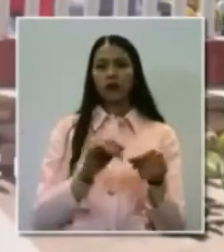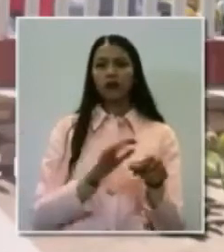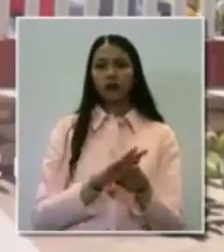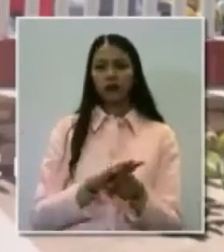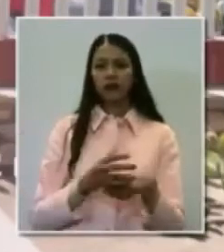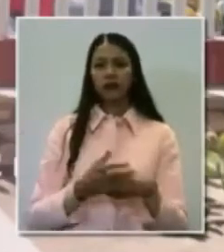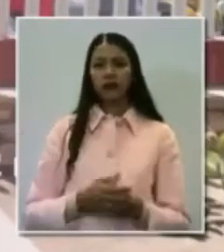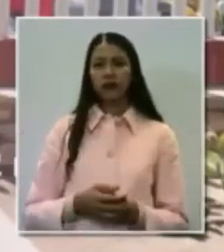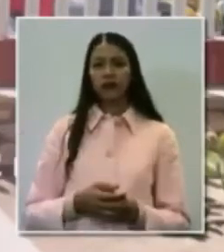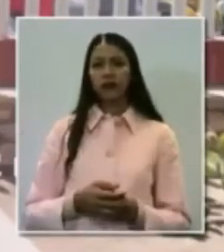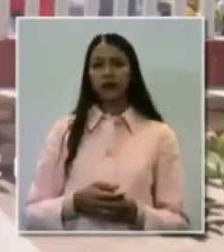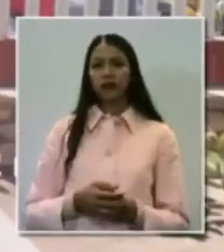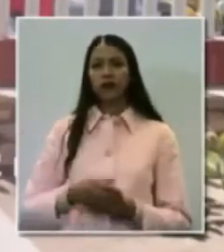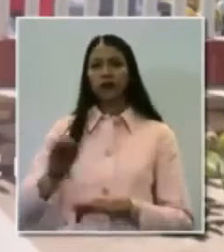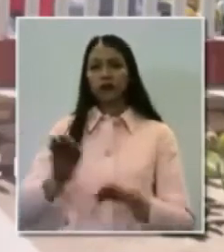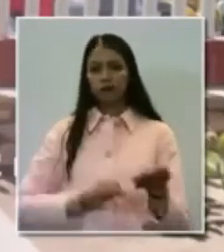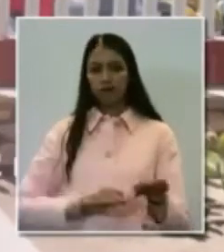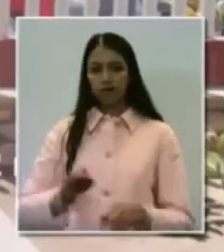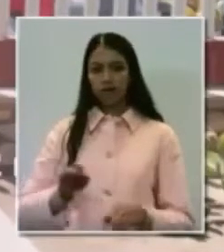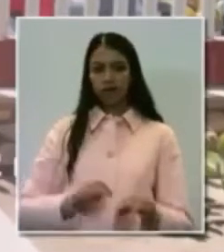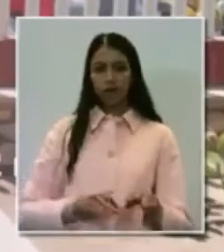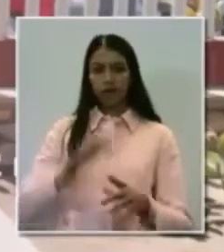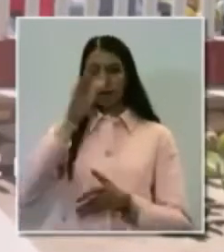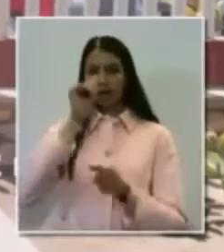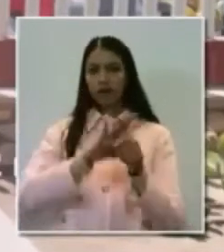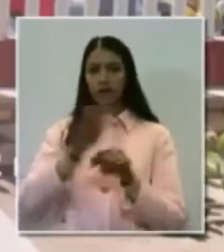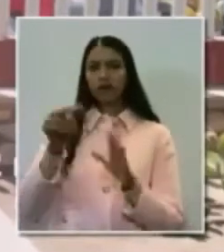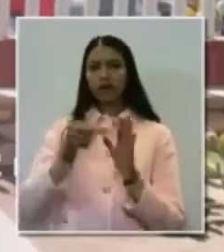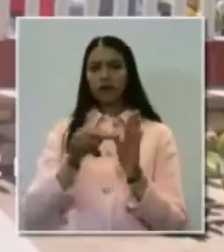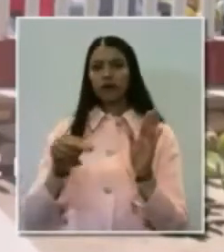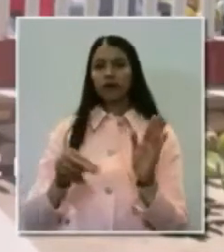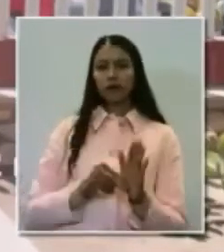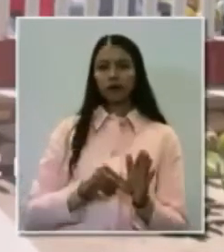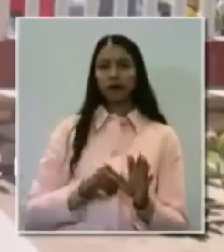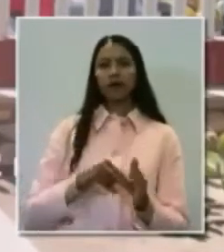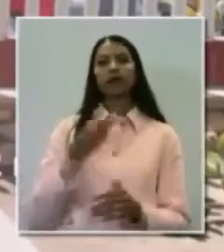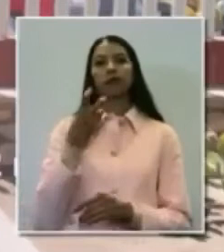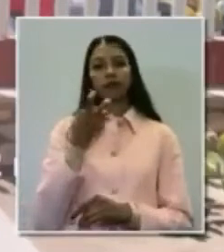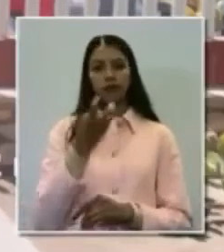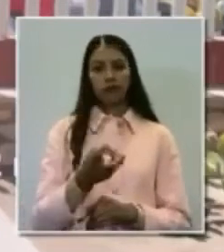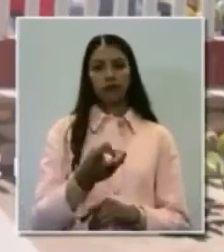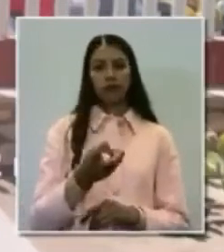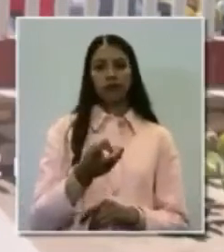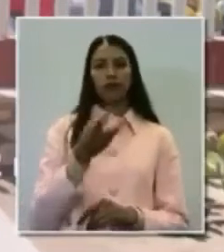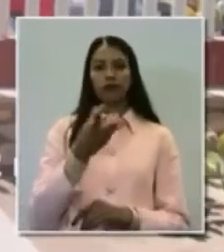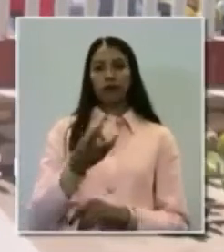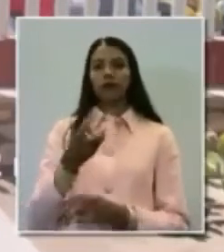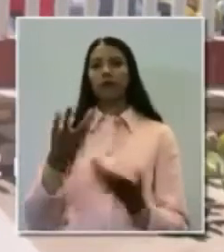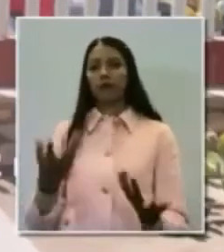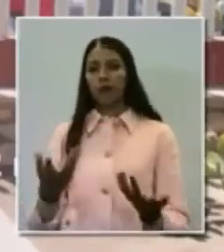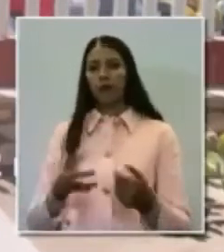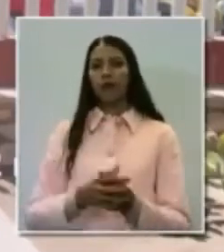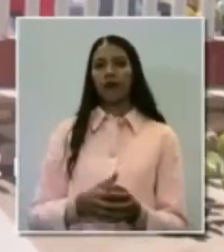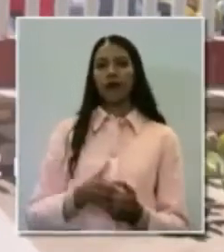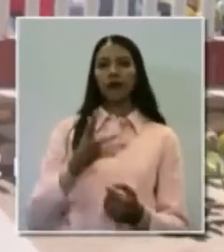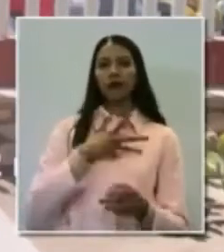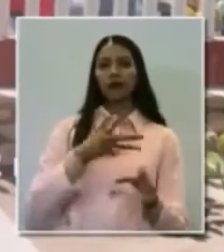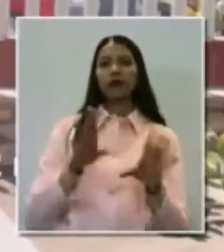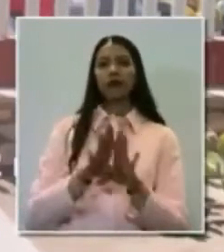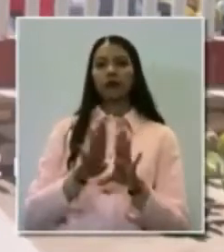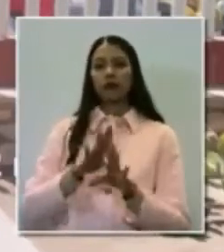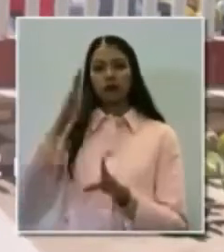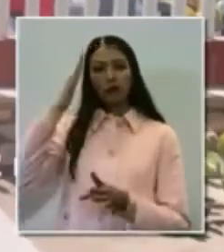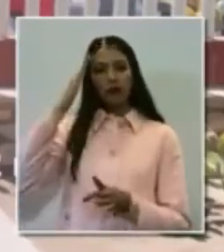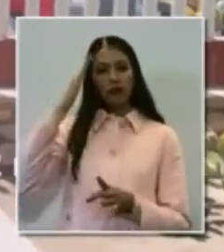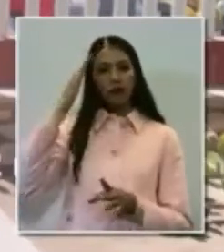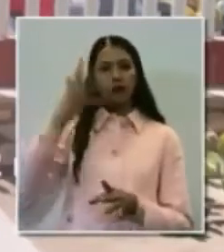decir, a los funcionarios, de acuerdo a la normativa. Entonces, esos huecos se quedan sin que la propia